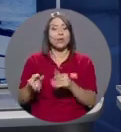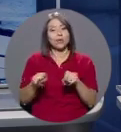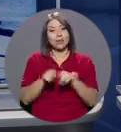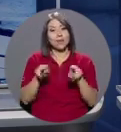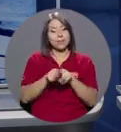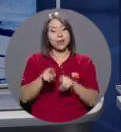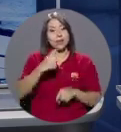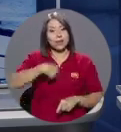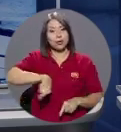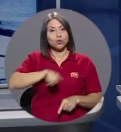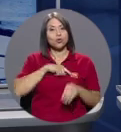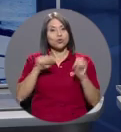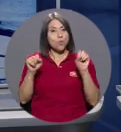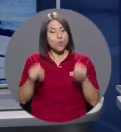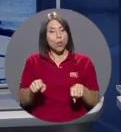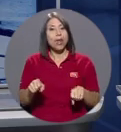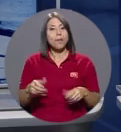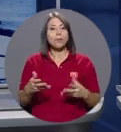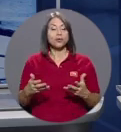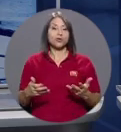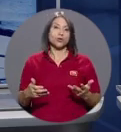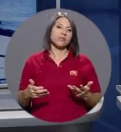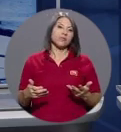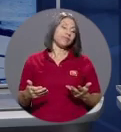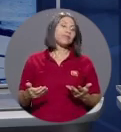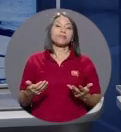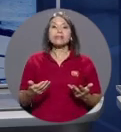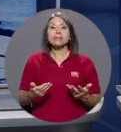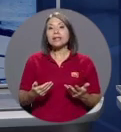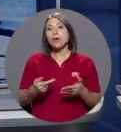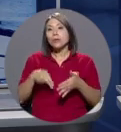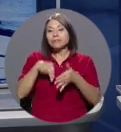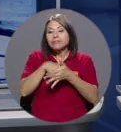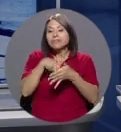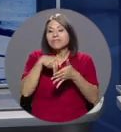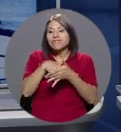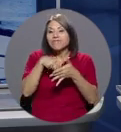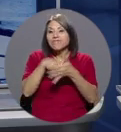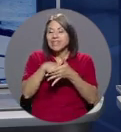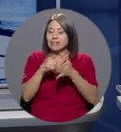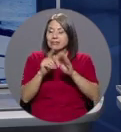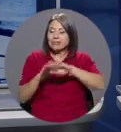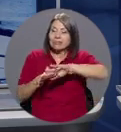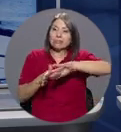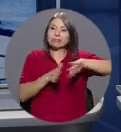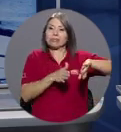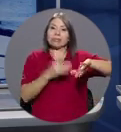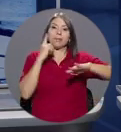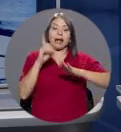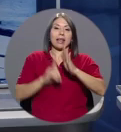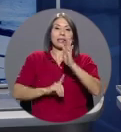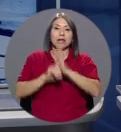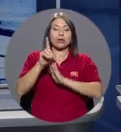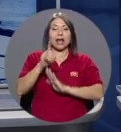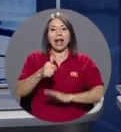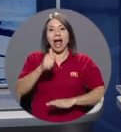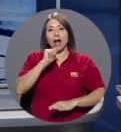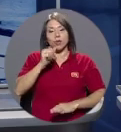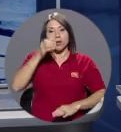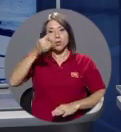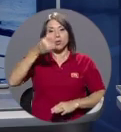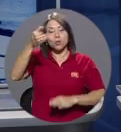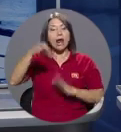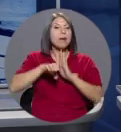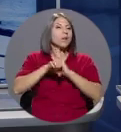organizado y siempre y cuando podamos pues saltarnos algunos escollos que tenemos a nivel de problemática para